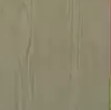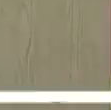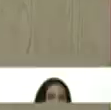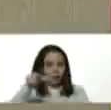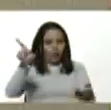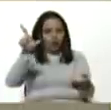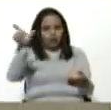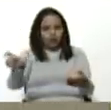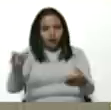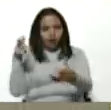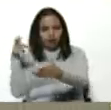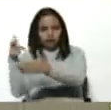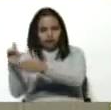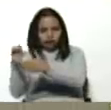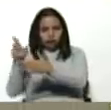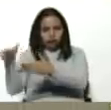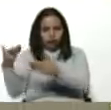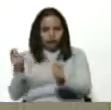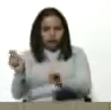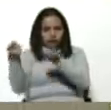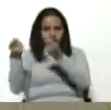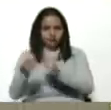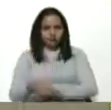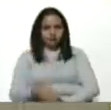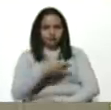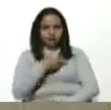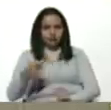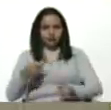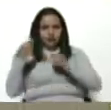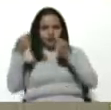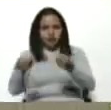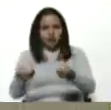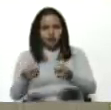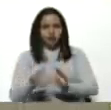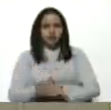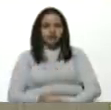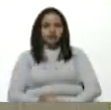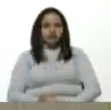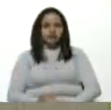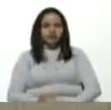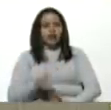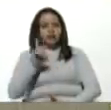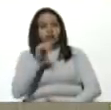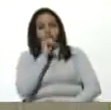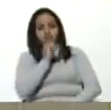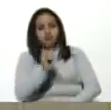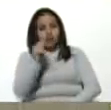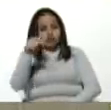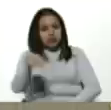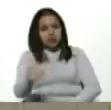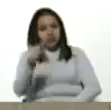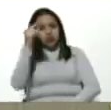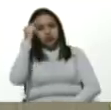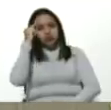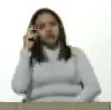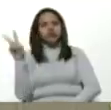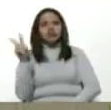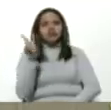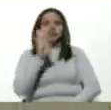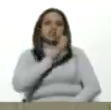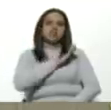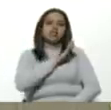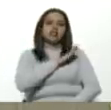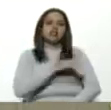casos. Queremos también, bueno, dar la lamentable noticia que el día de hoy Venezuela